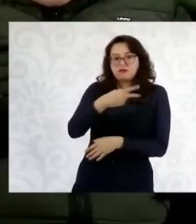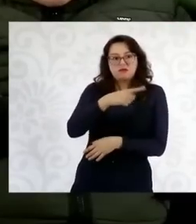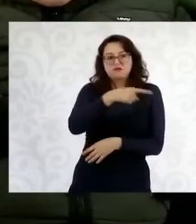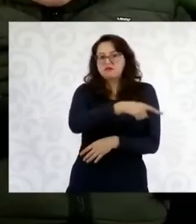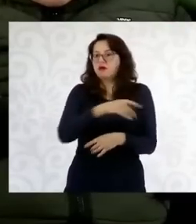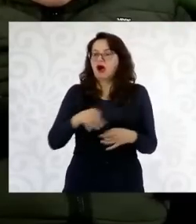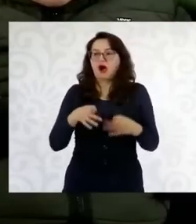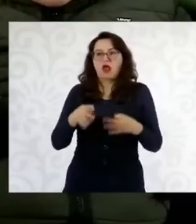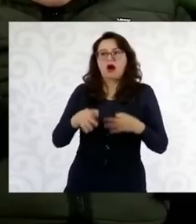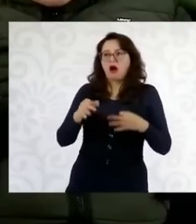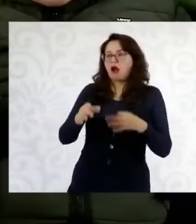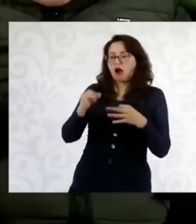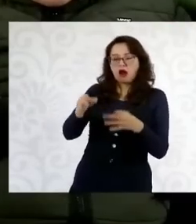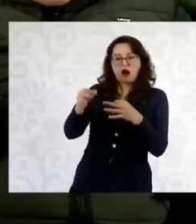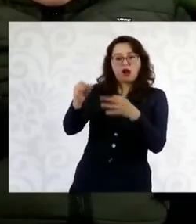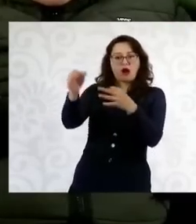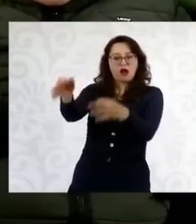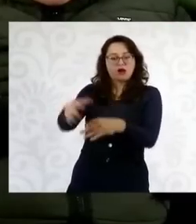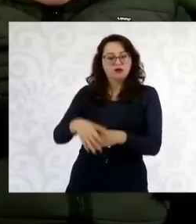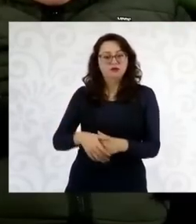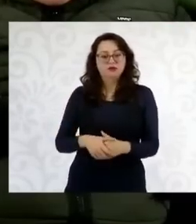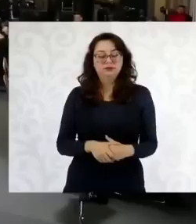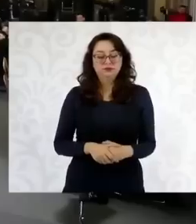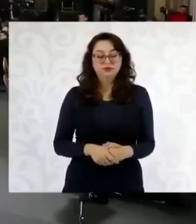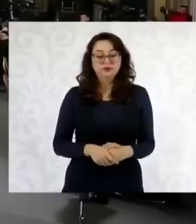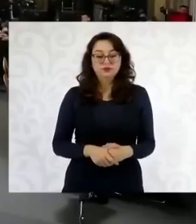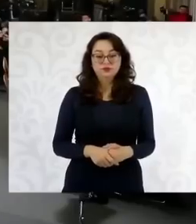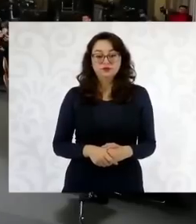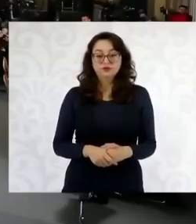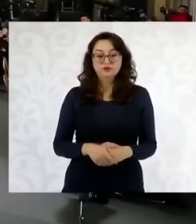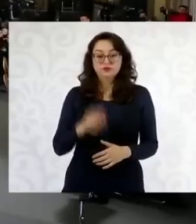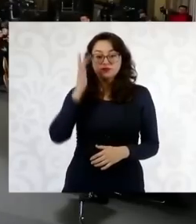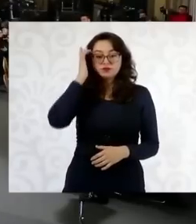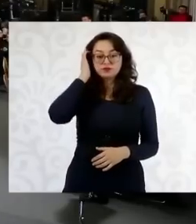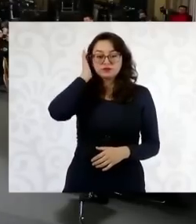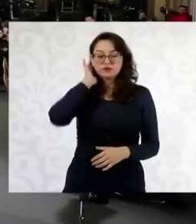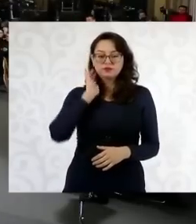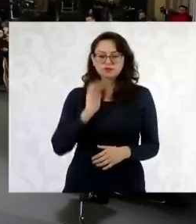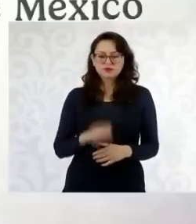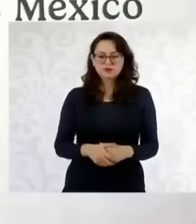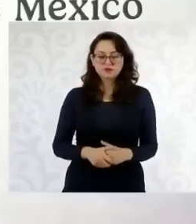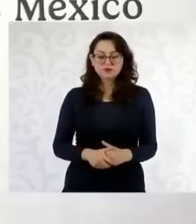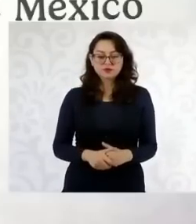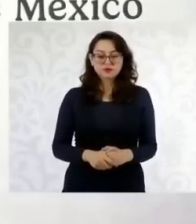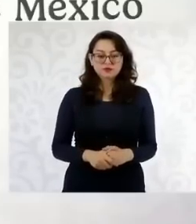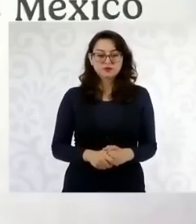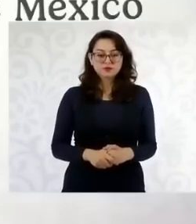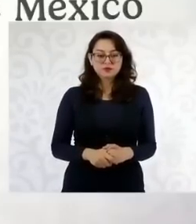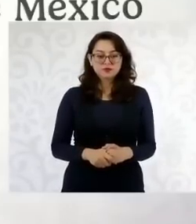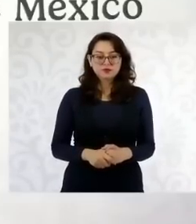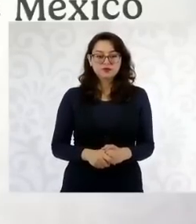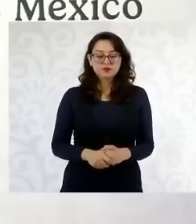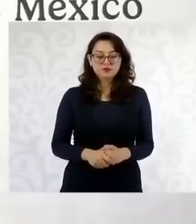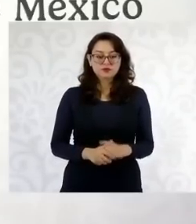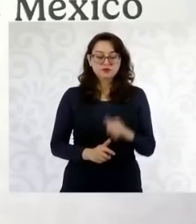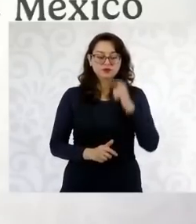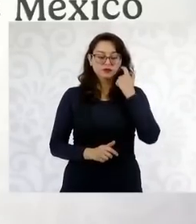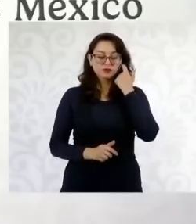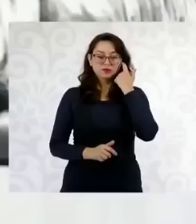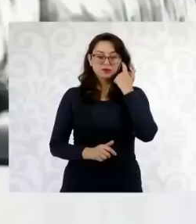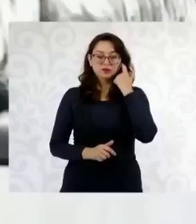se dilate este procedimiento. Pues sería muy bueno, una buena acción de la